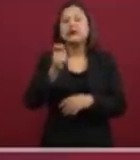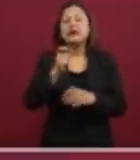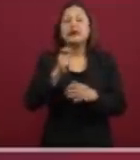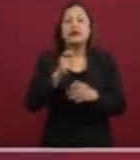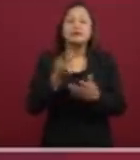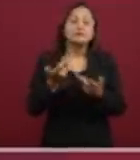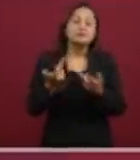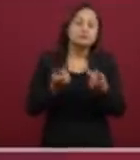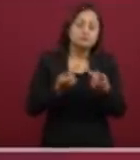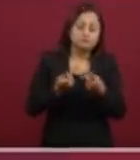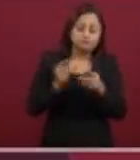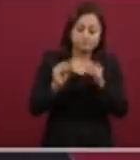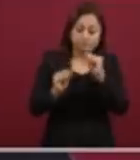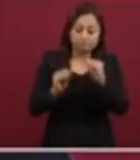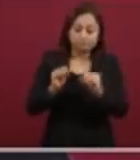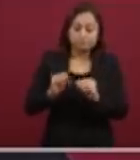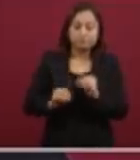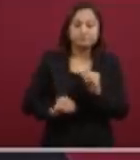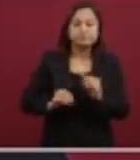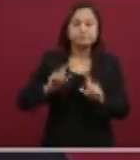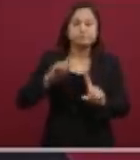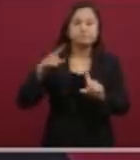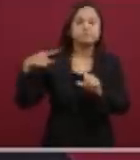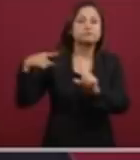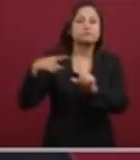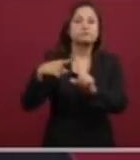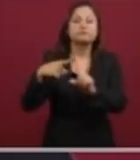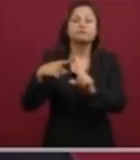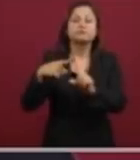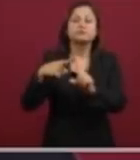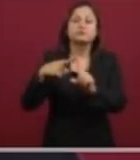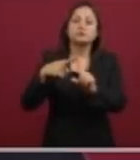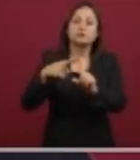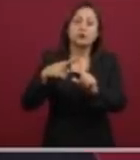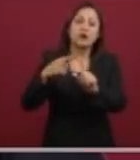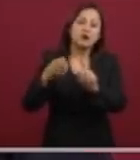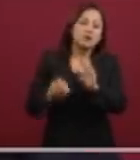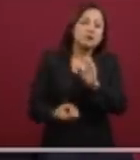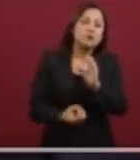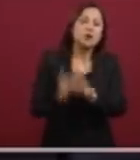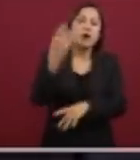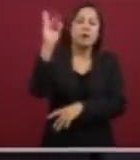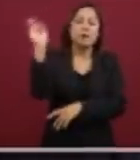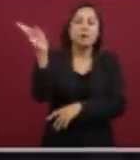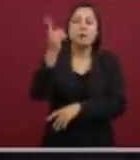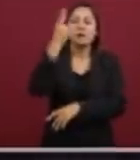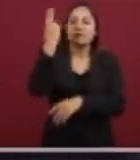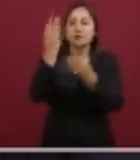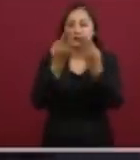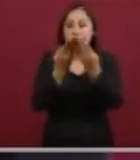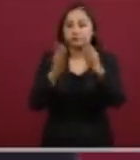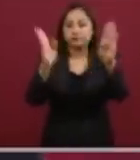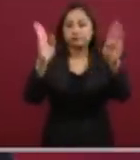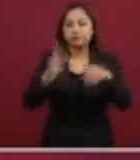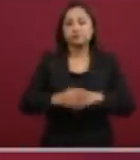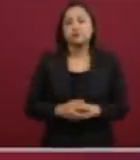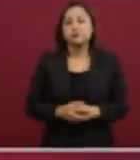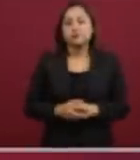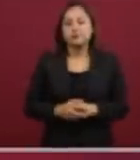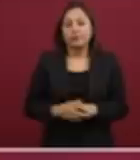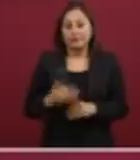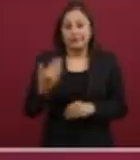100 universidades públicas y que ya, como lo acaba de